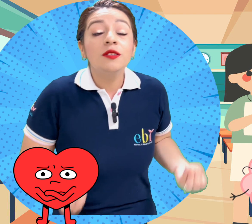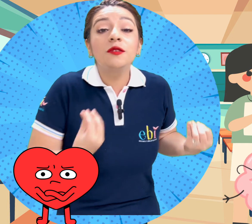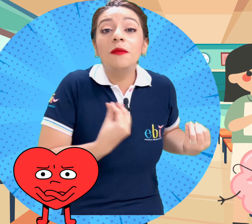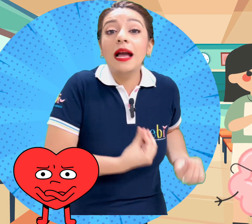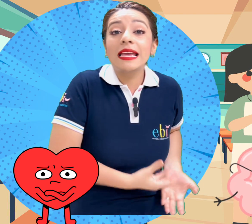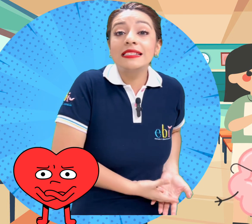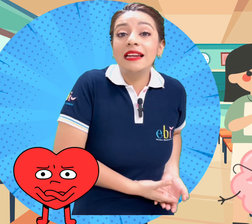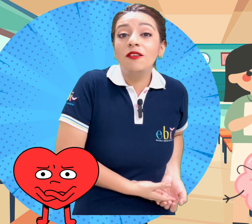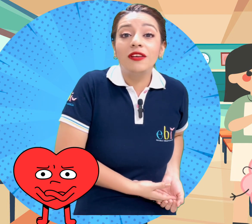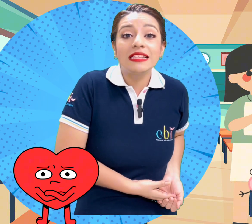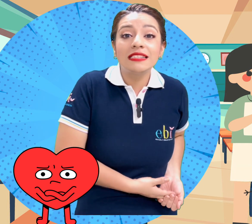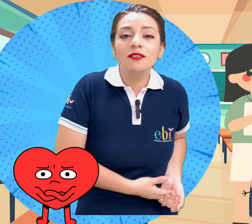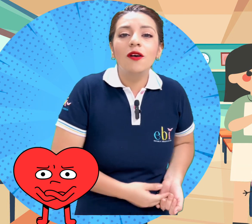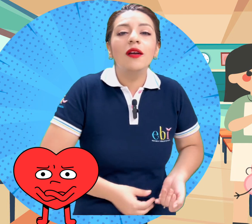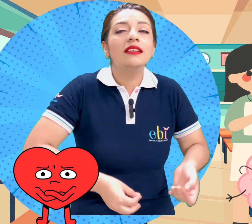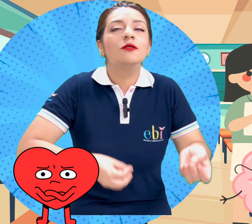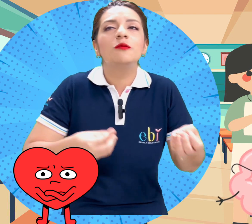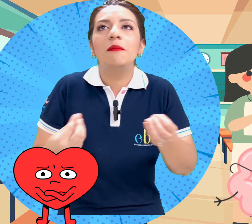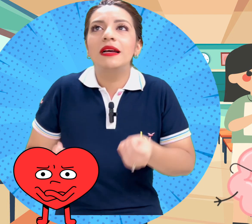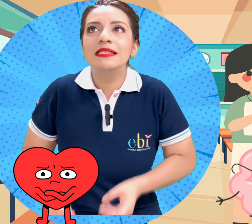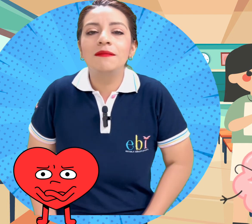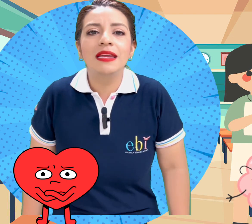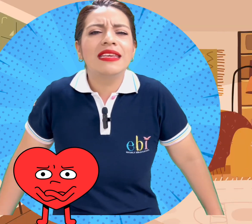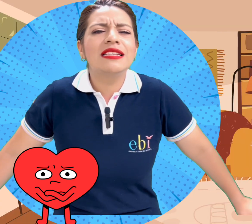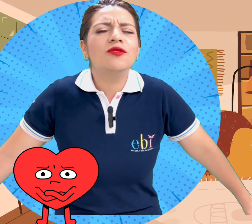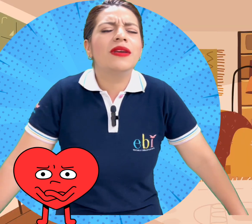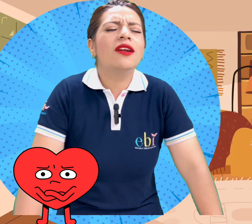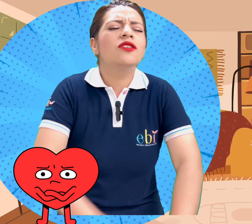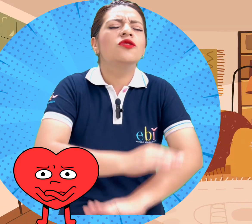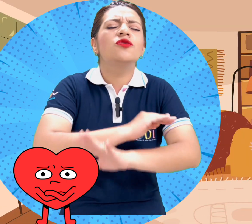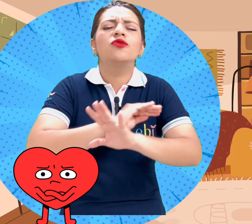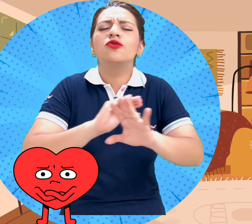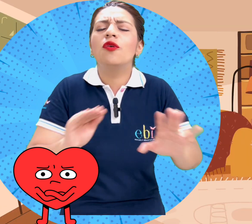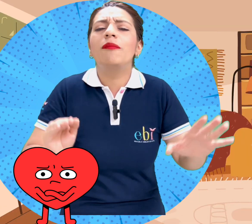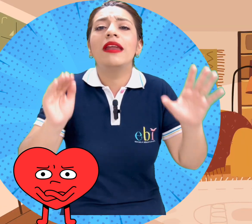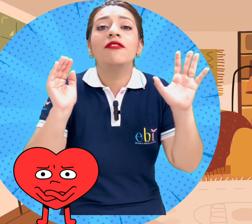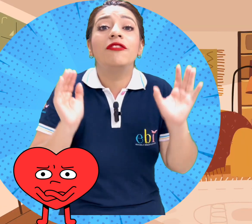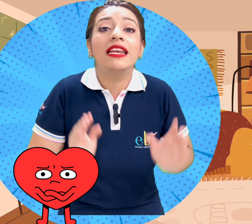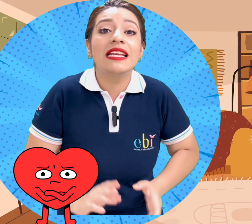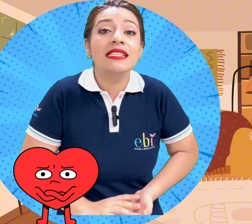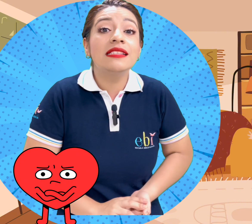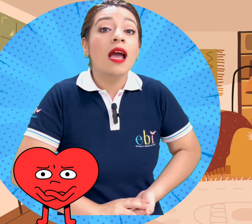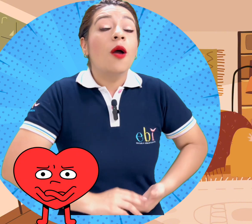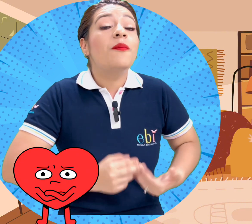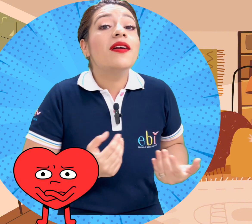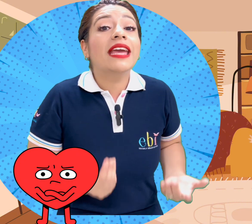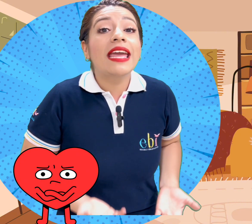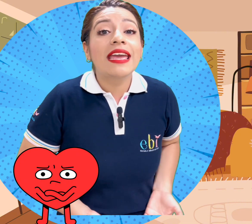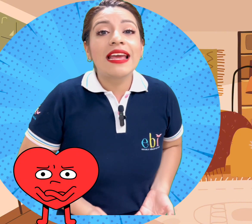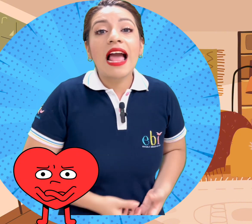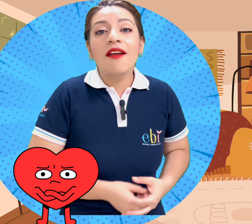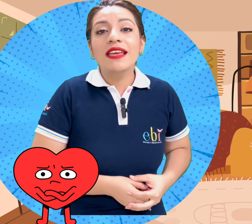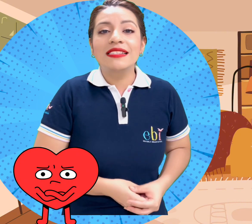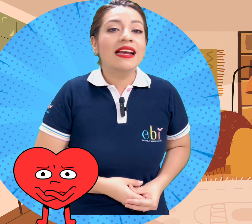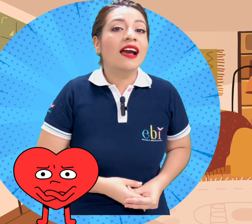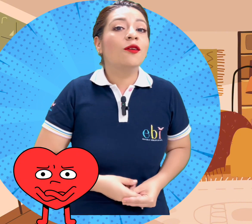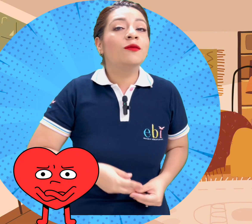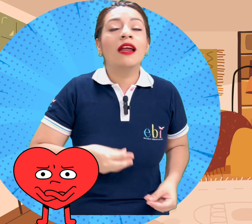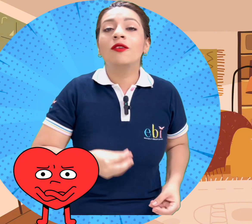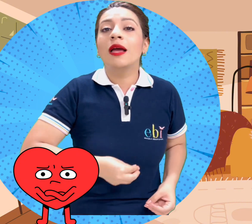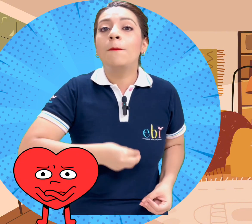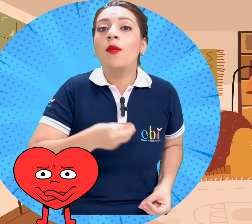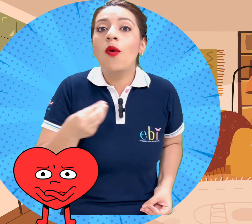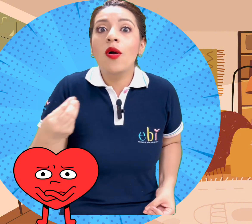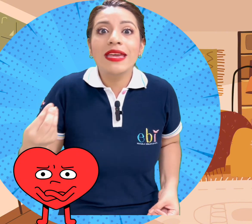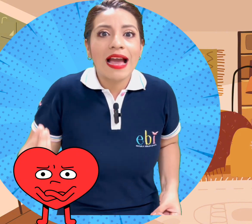honor, su maestra lo felicitó y sus papás también. Y estuvieron súper felices porque él había sacado